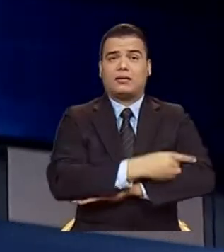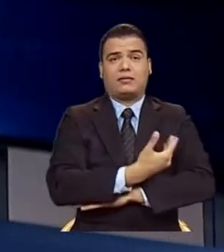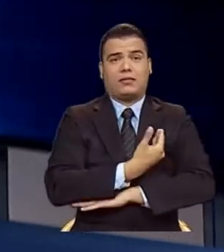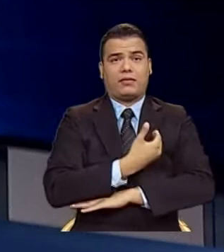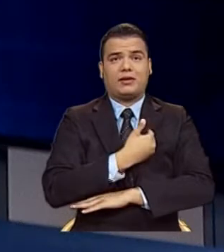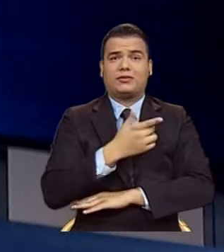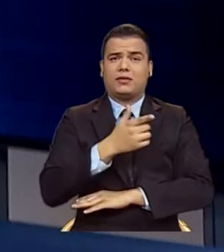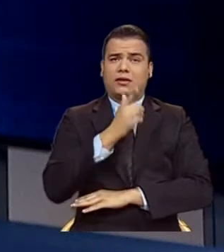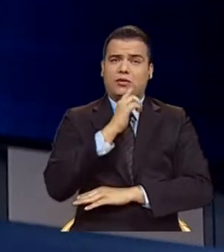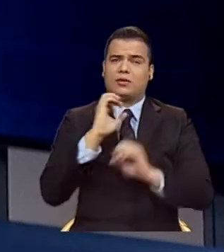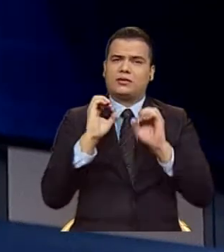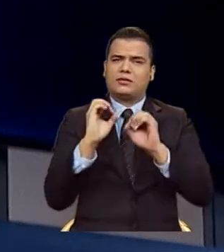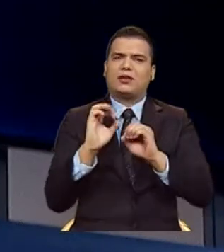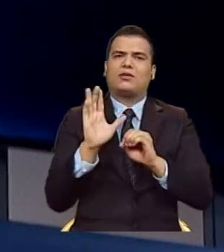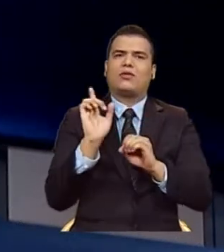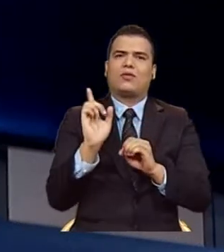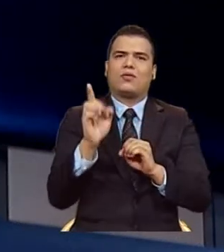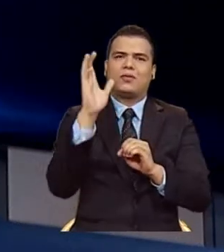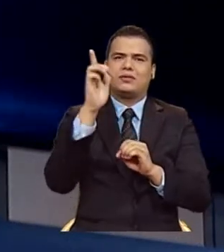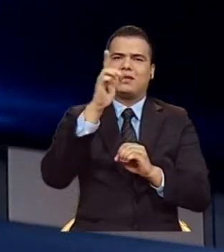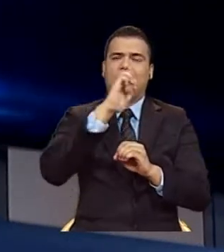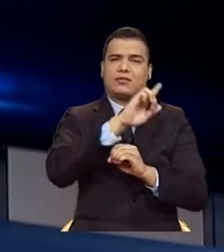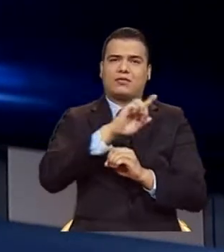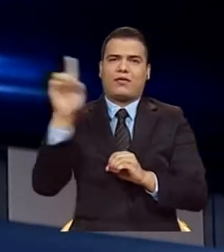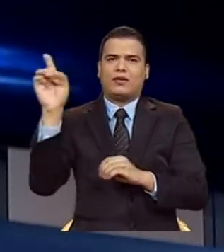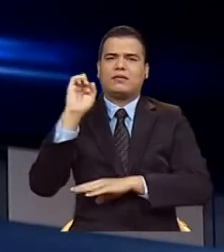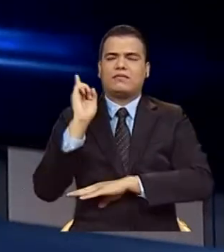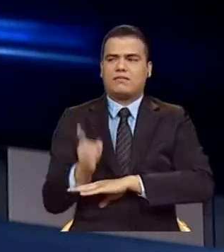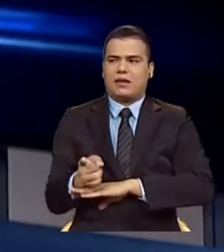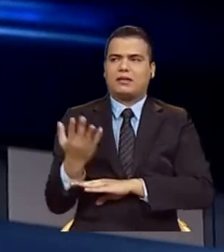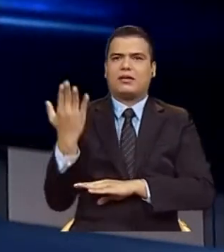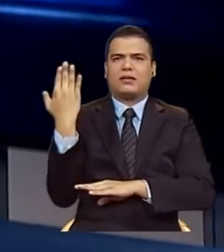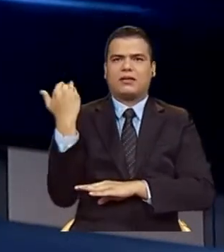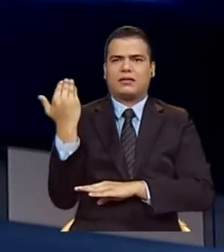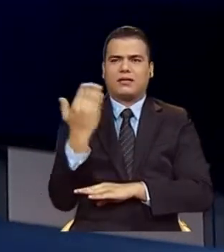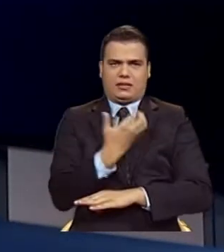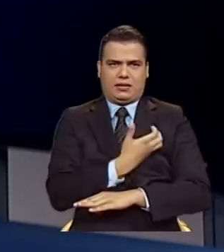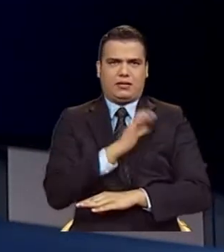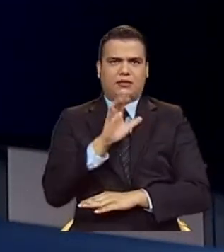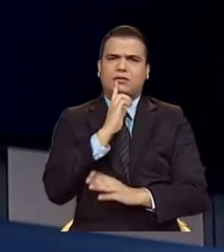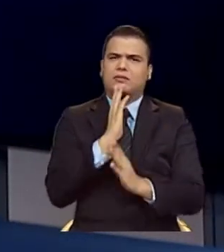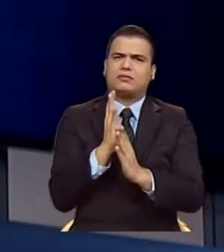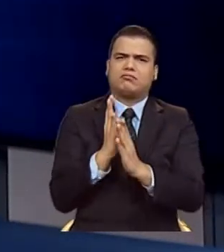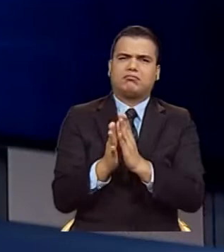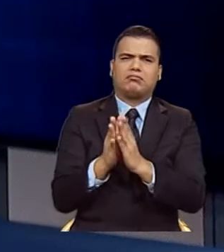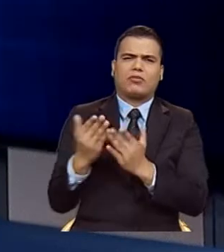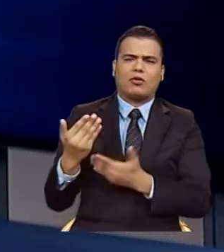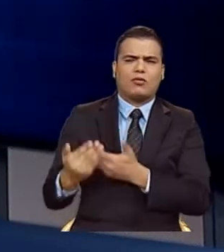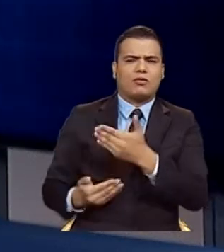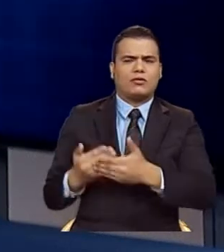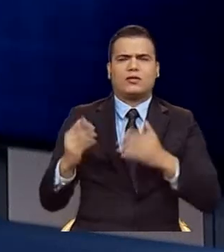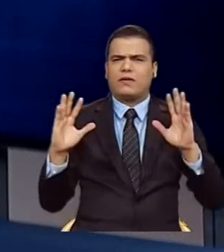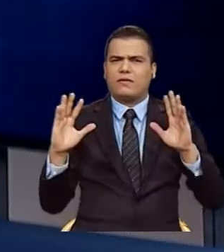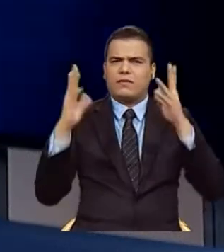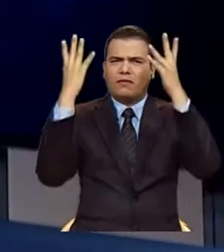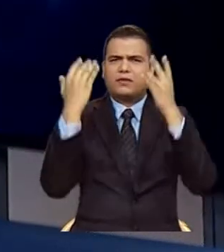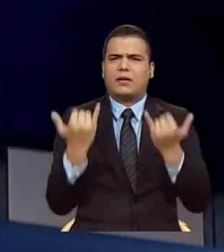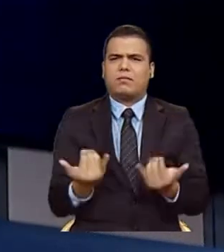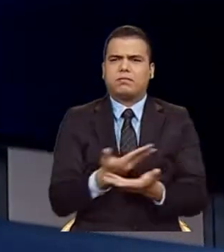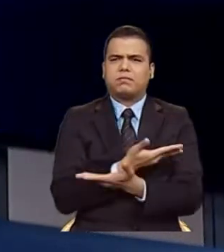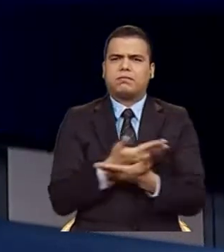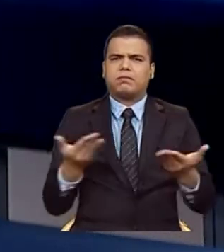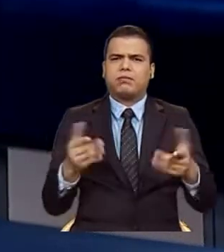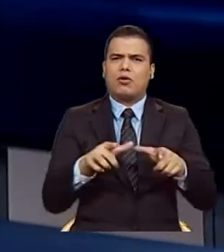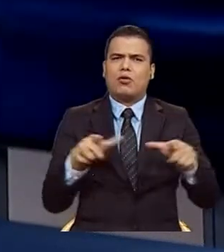sin licor a consecuencia de la ley seca decretada desde la alcaldía. Veamos cómo fue esta celebración en establecimientos